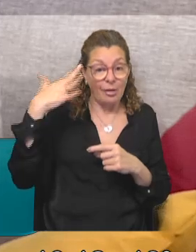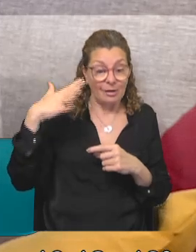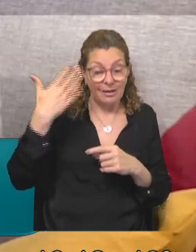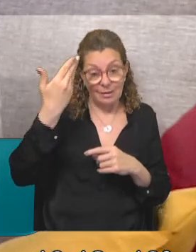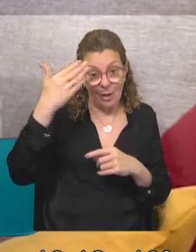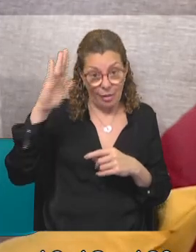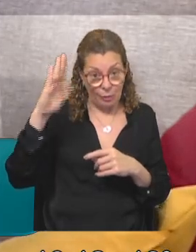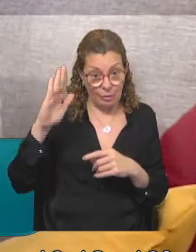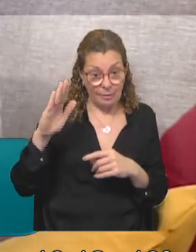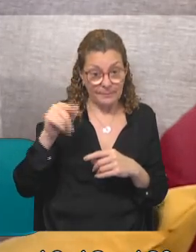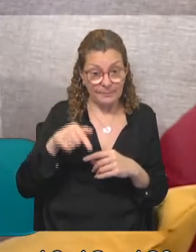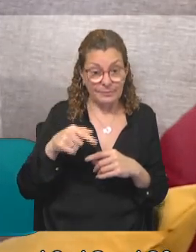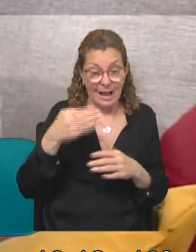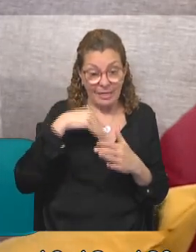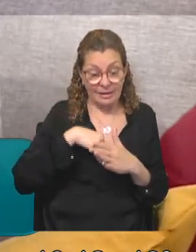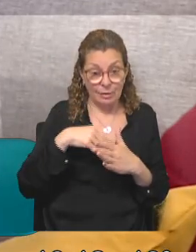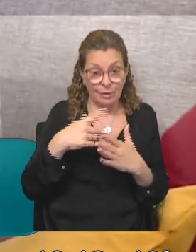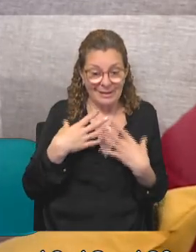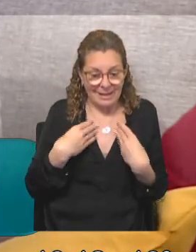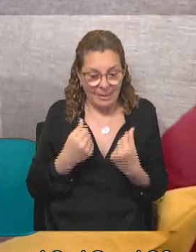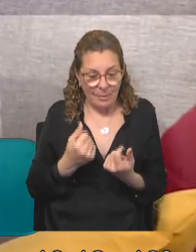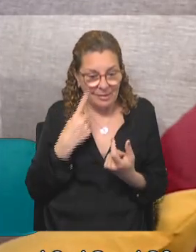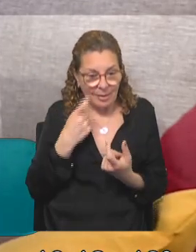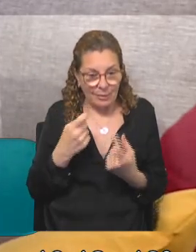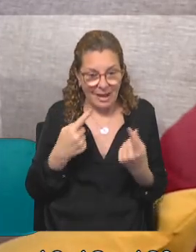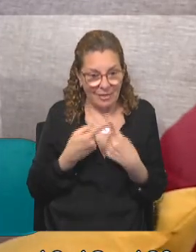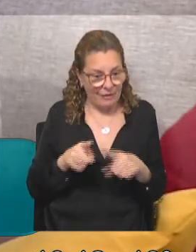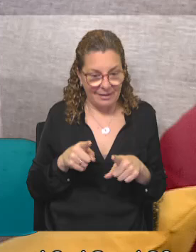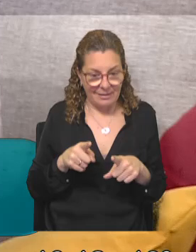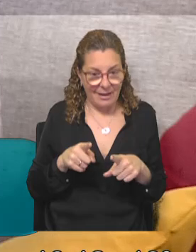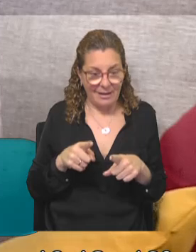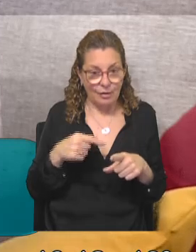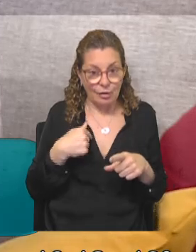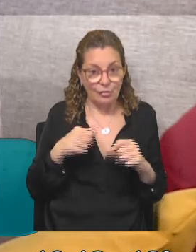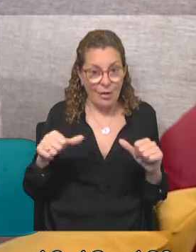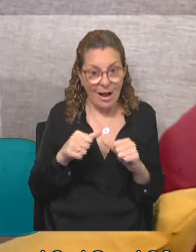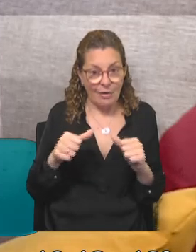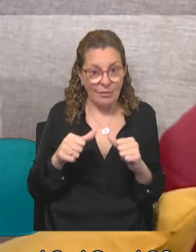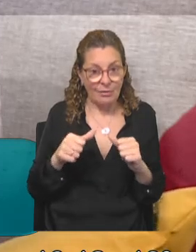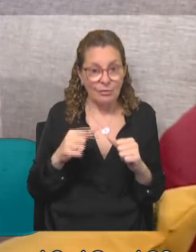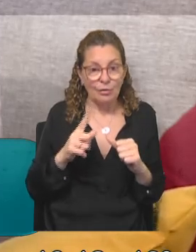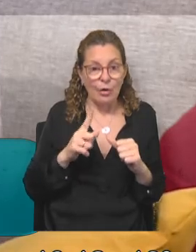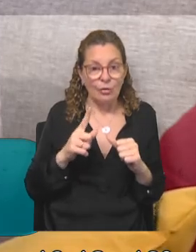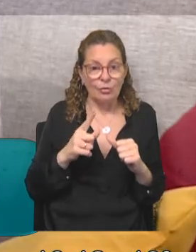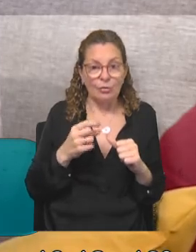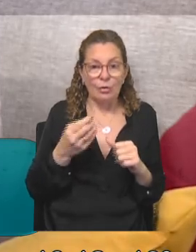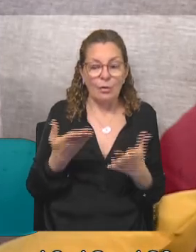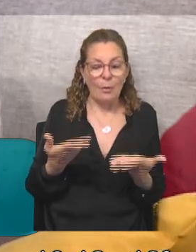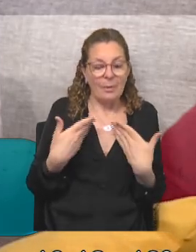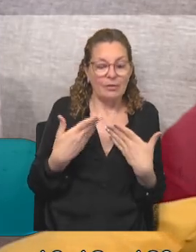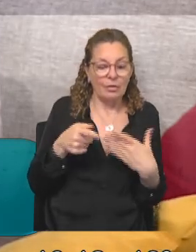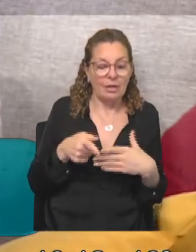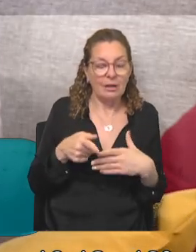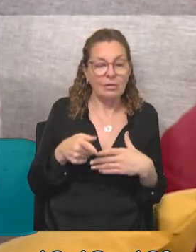adulto, internamente perciba esa diferencia de que lo que hago, bueno, capaz que no soy merecedor de esto,